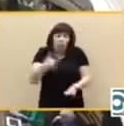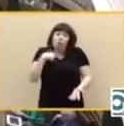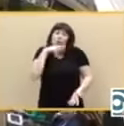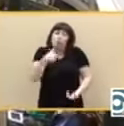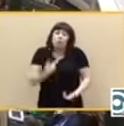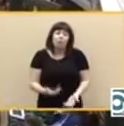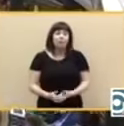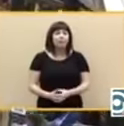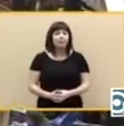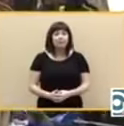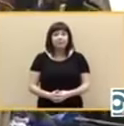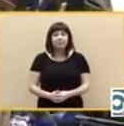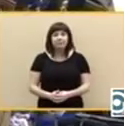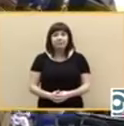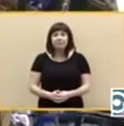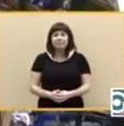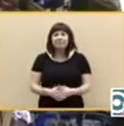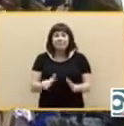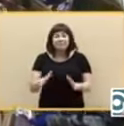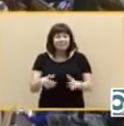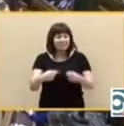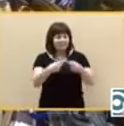Los representantes socialistas